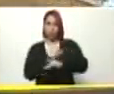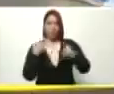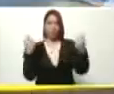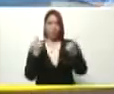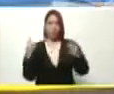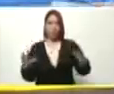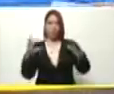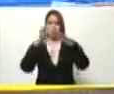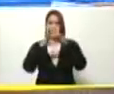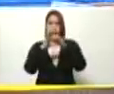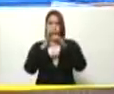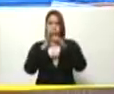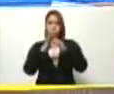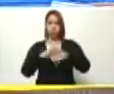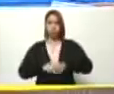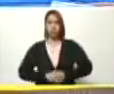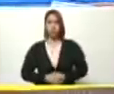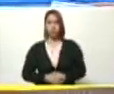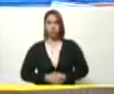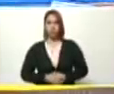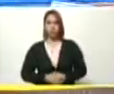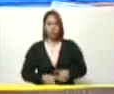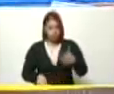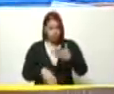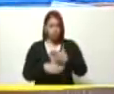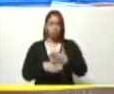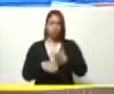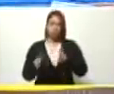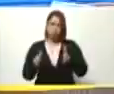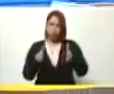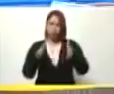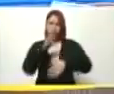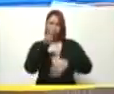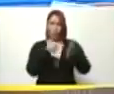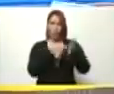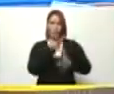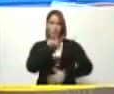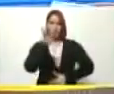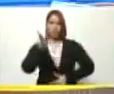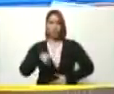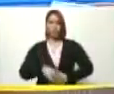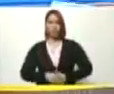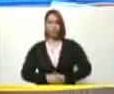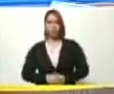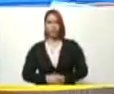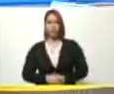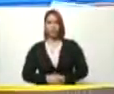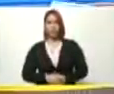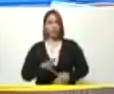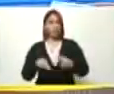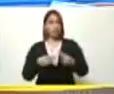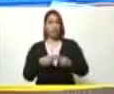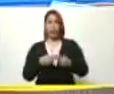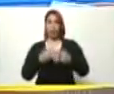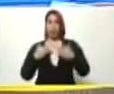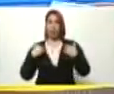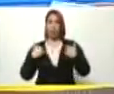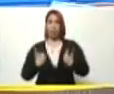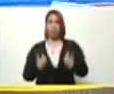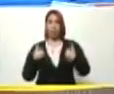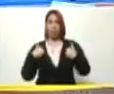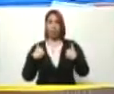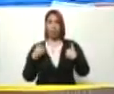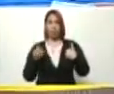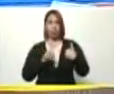popular. Vamos hacia ese camino. 2022, que nadie baje la guardia.